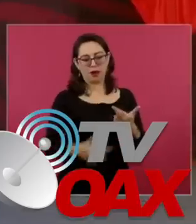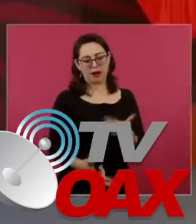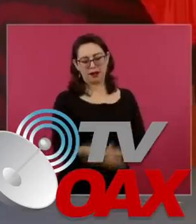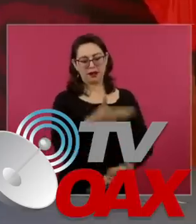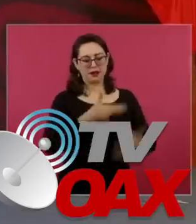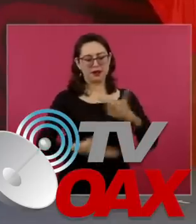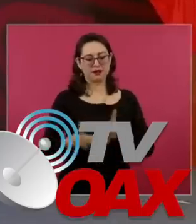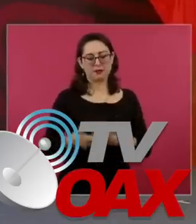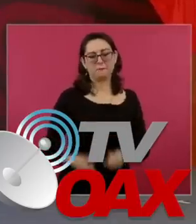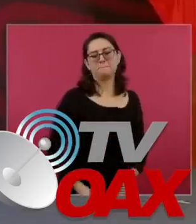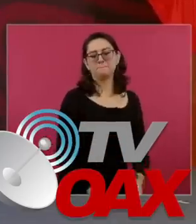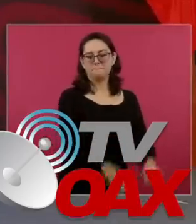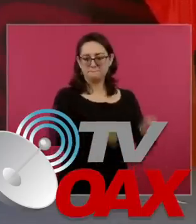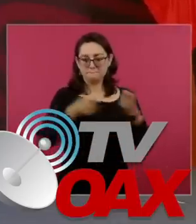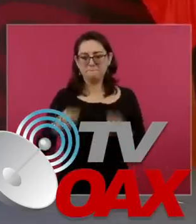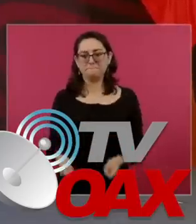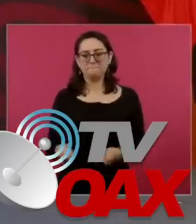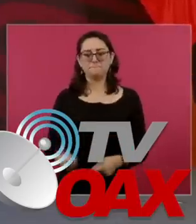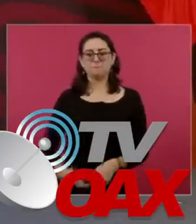al año?